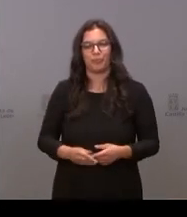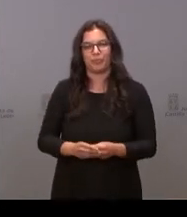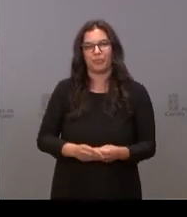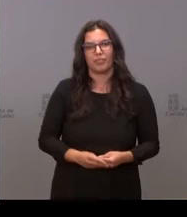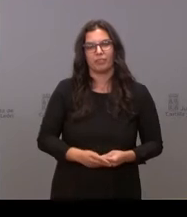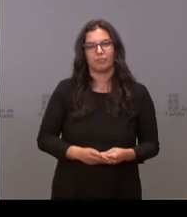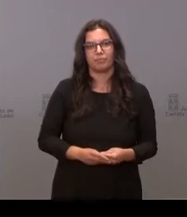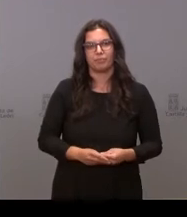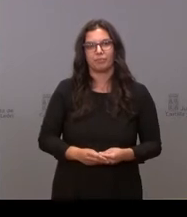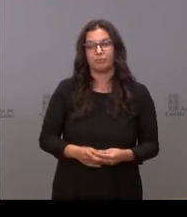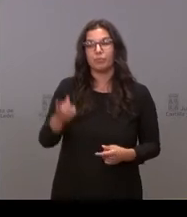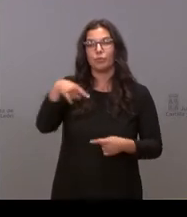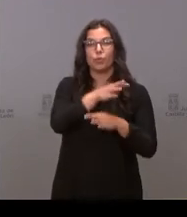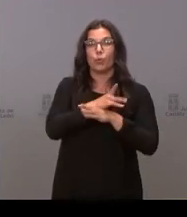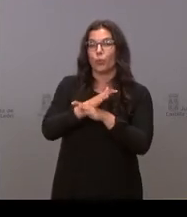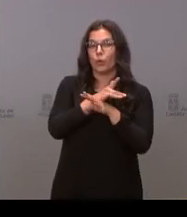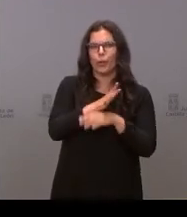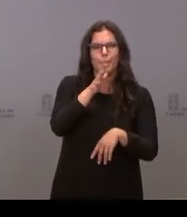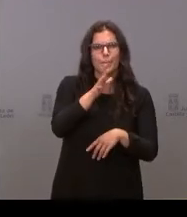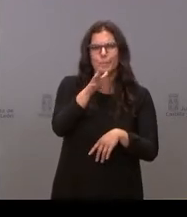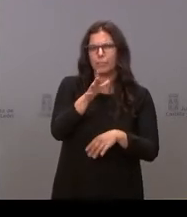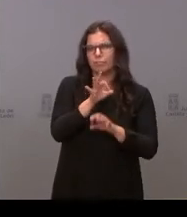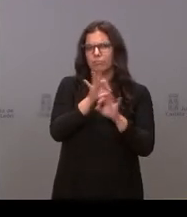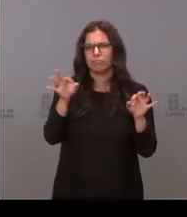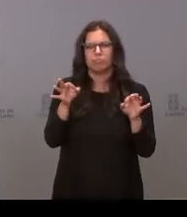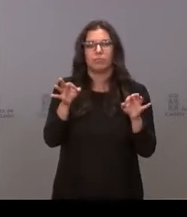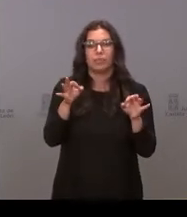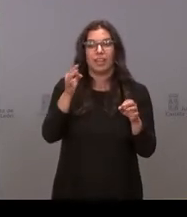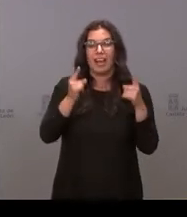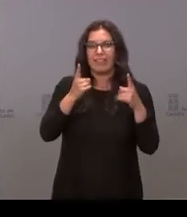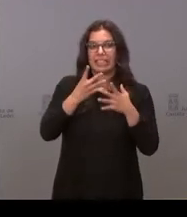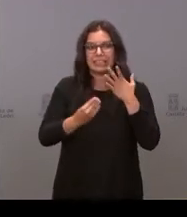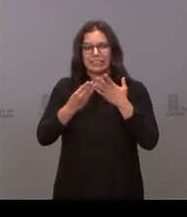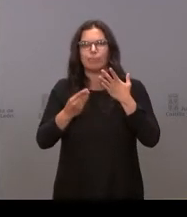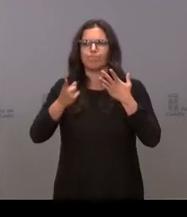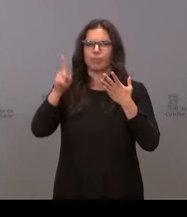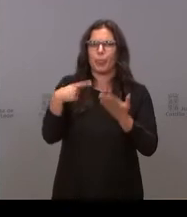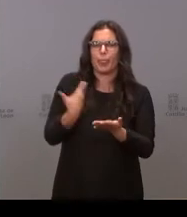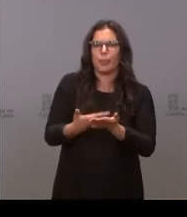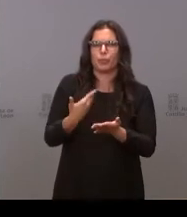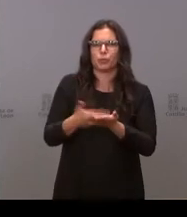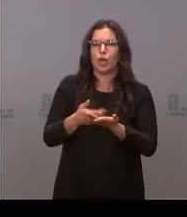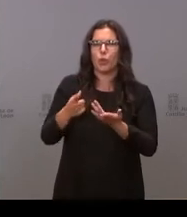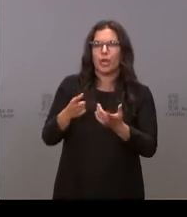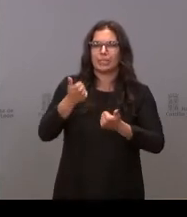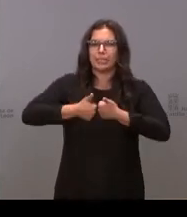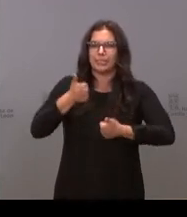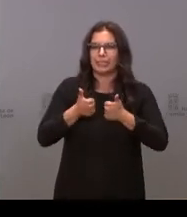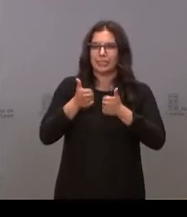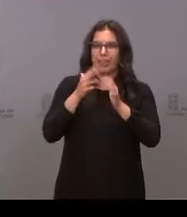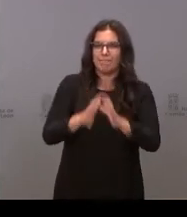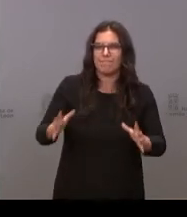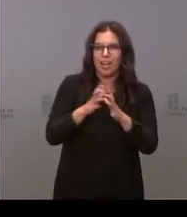capaces de hacer un juego brillante en algunas ocasiones y cuando las cosas no salían bien, habéis demostrado también ese espíritu competitivo, ese